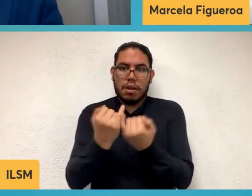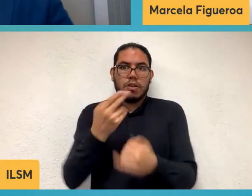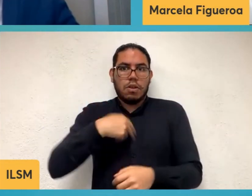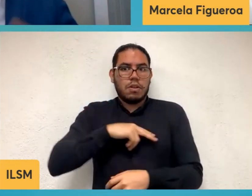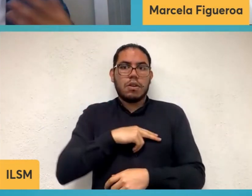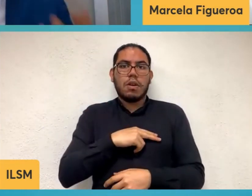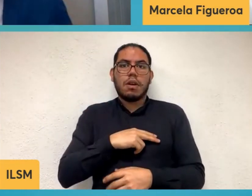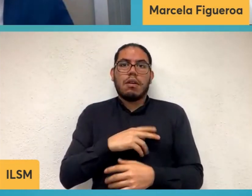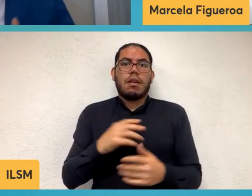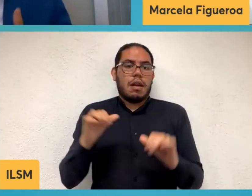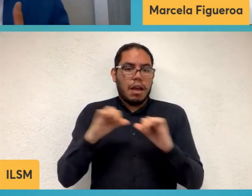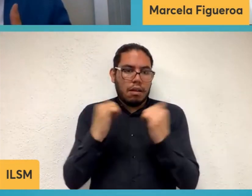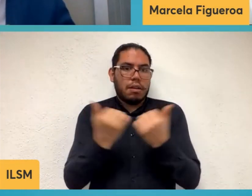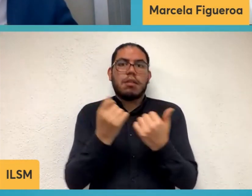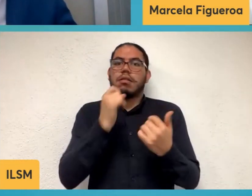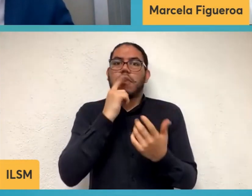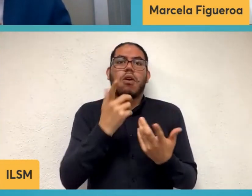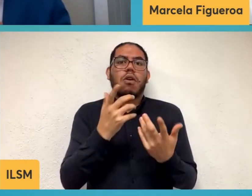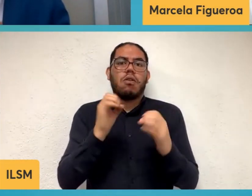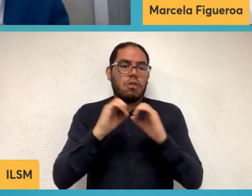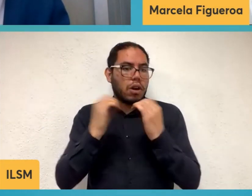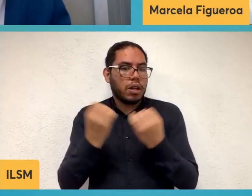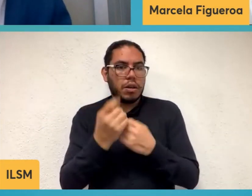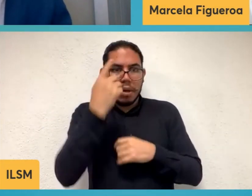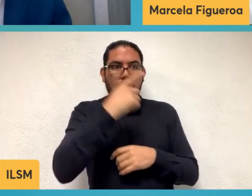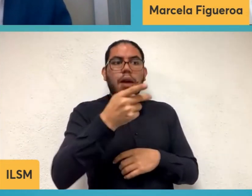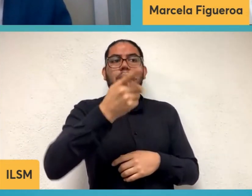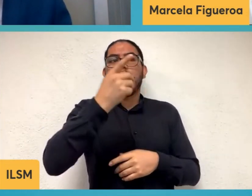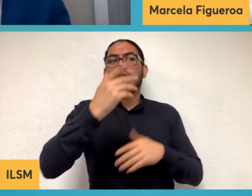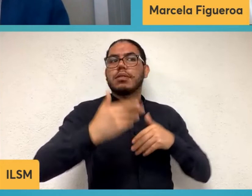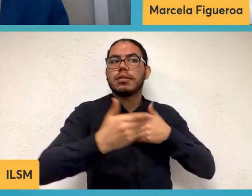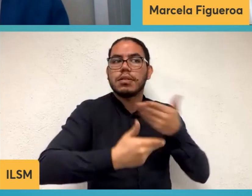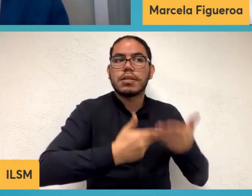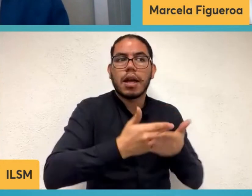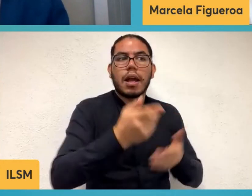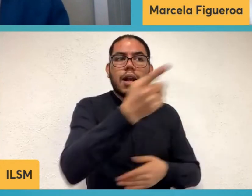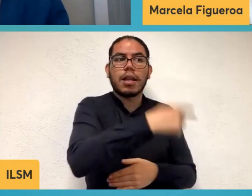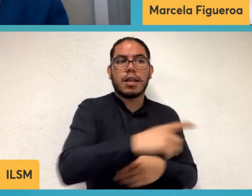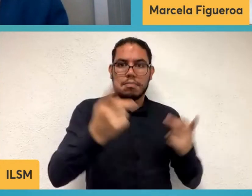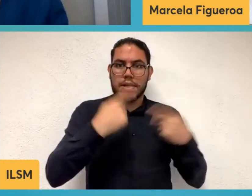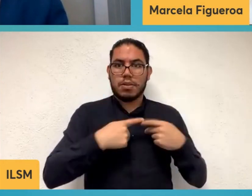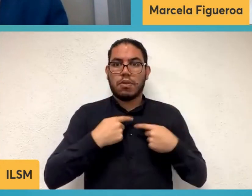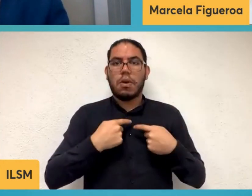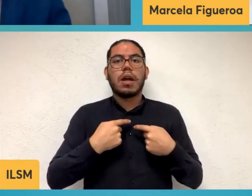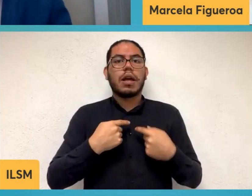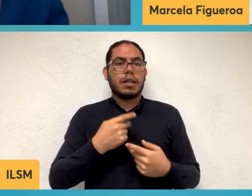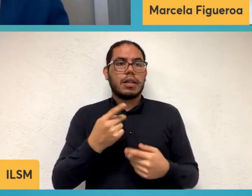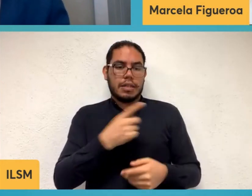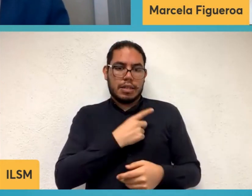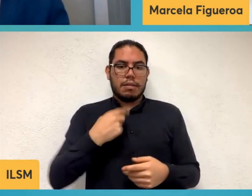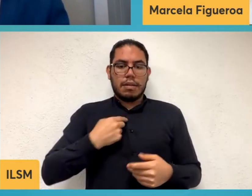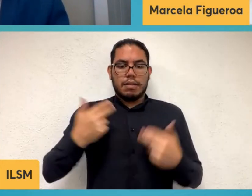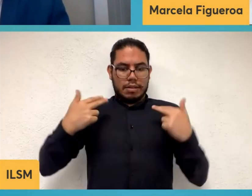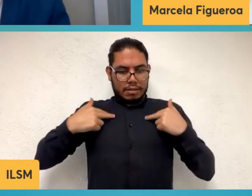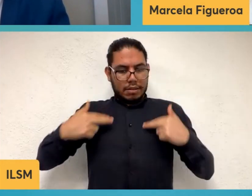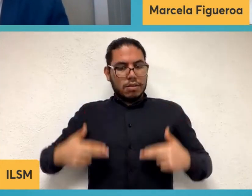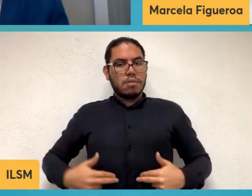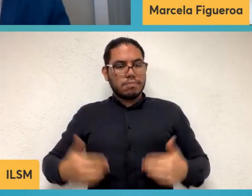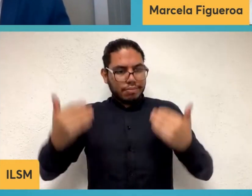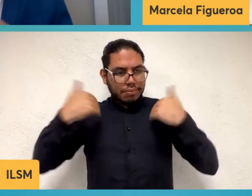organización, pues, de personas para personas, tenemos este sentido humano, no debemos de olvidarnos nada de eso. Y